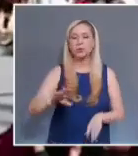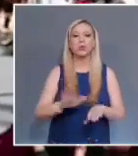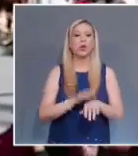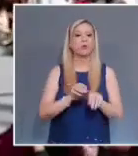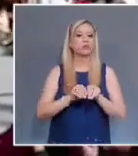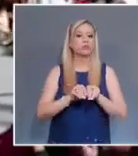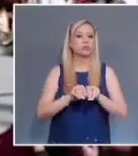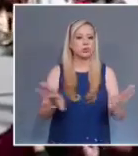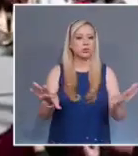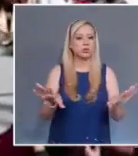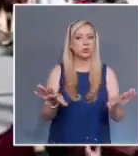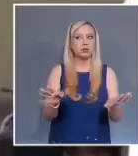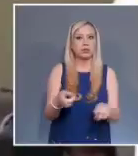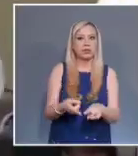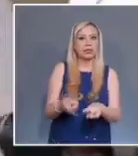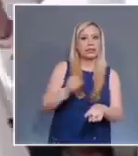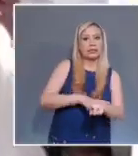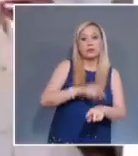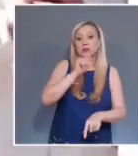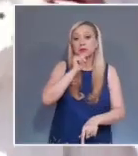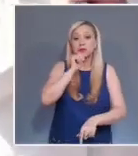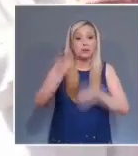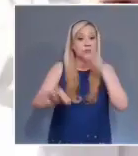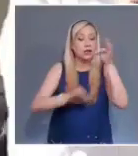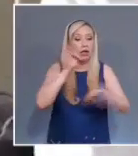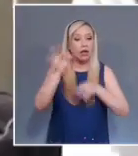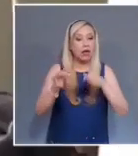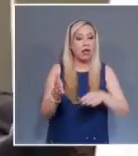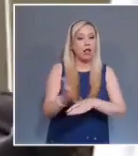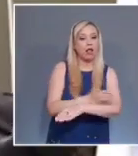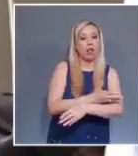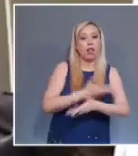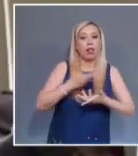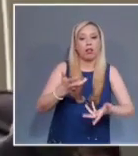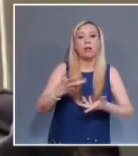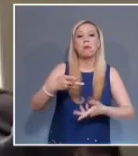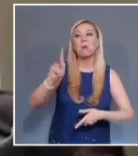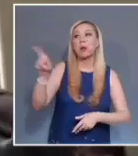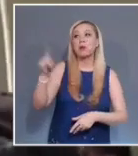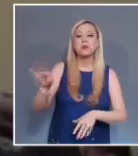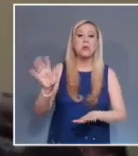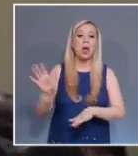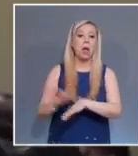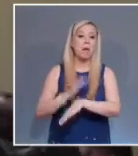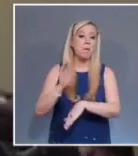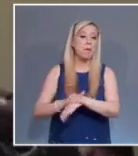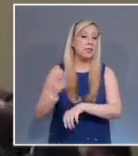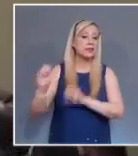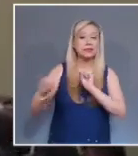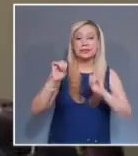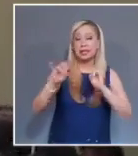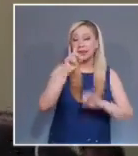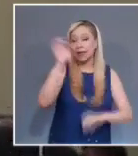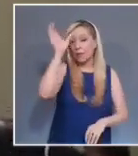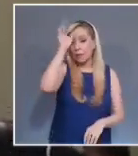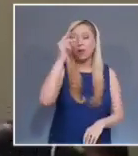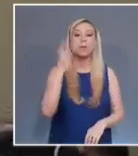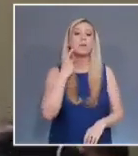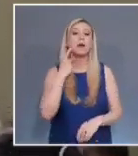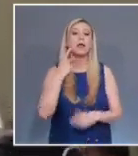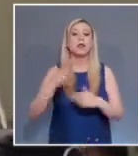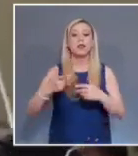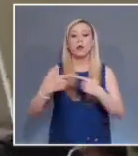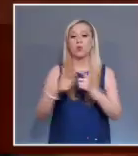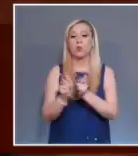pre-campaña, ya se había aprobado un convenio de candidatura común con los partidos Verde Ecologista de México y el